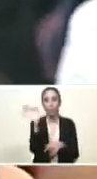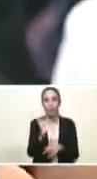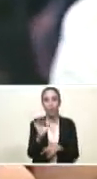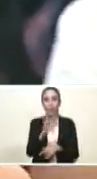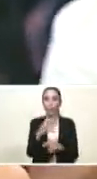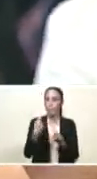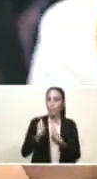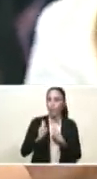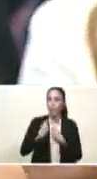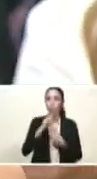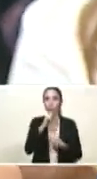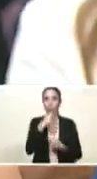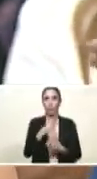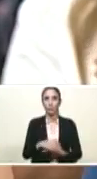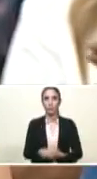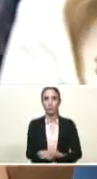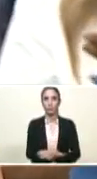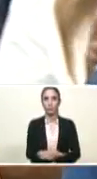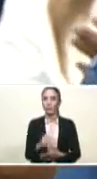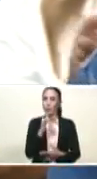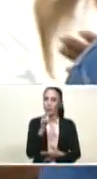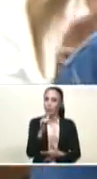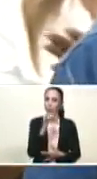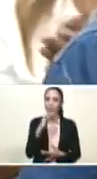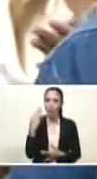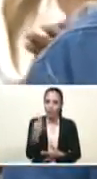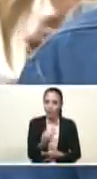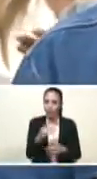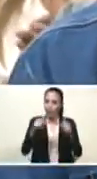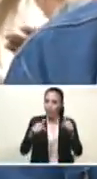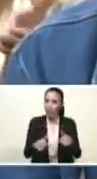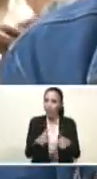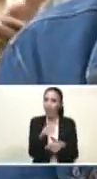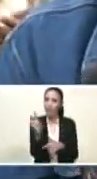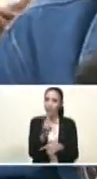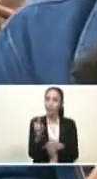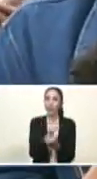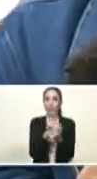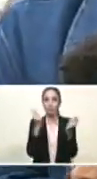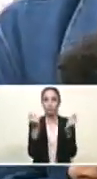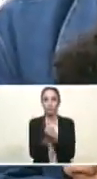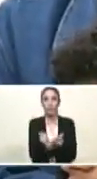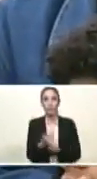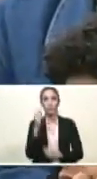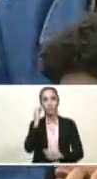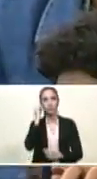llevar esa verdad gigantesca y registrarla